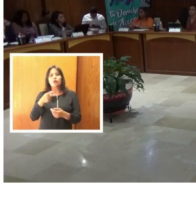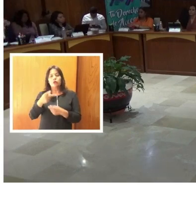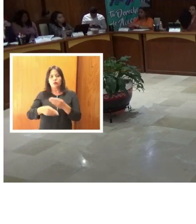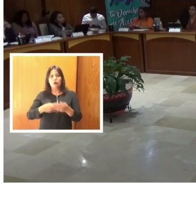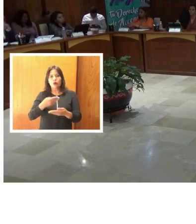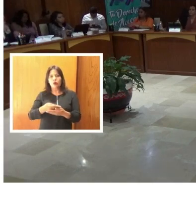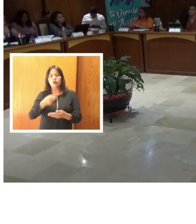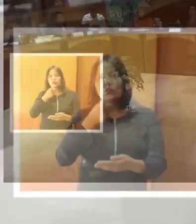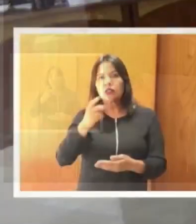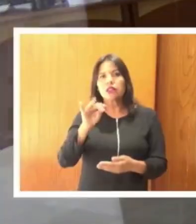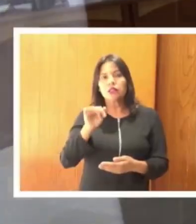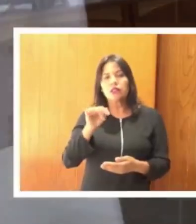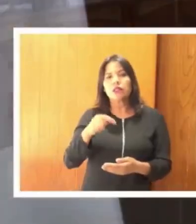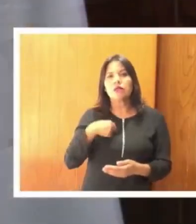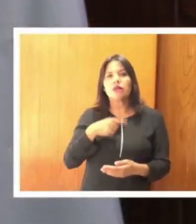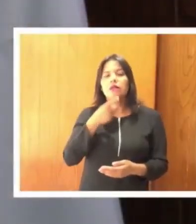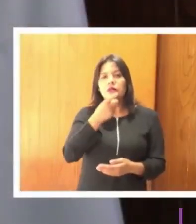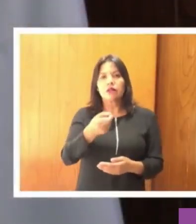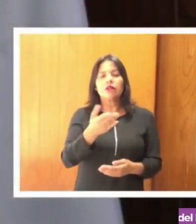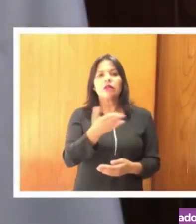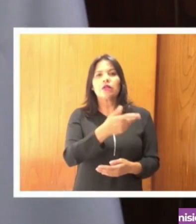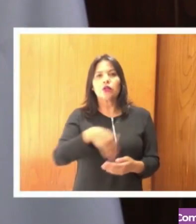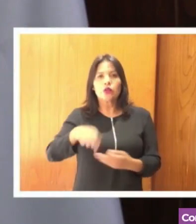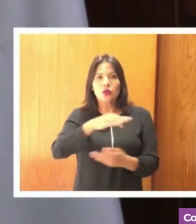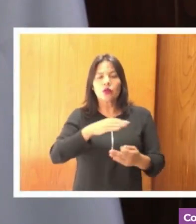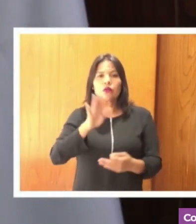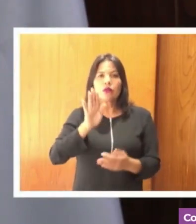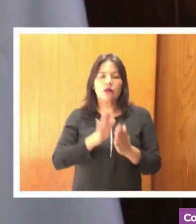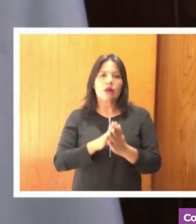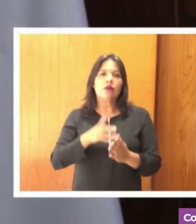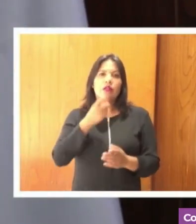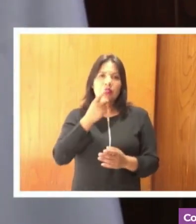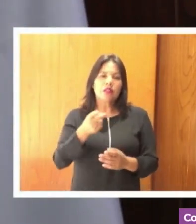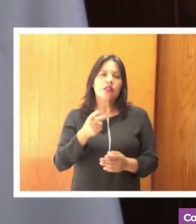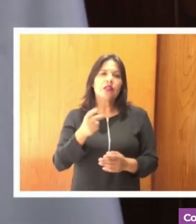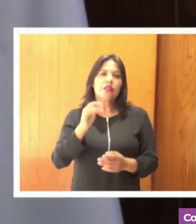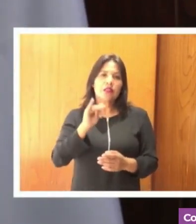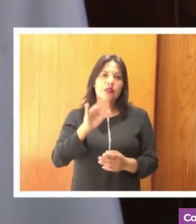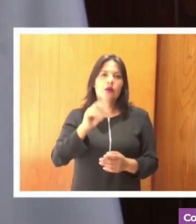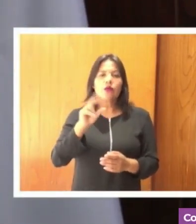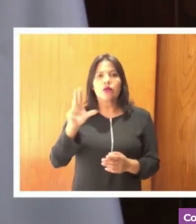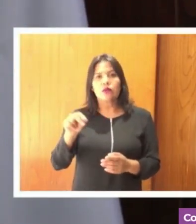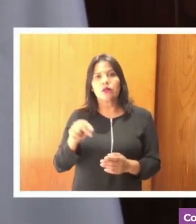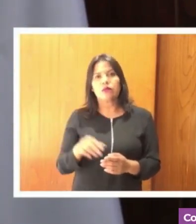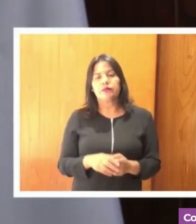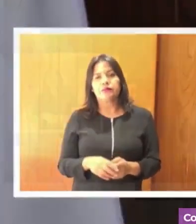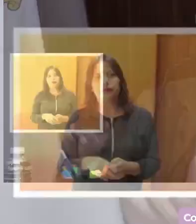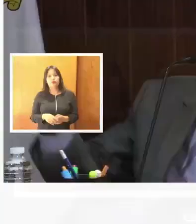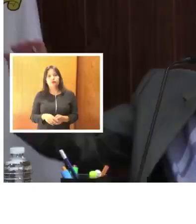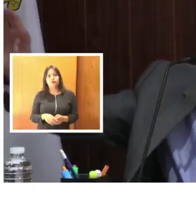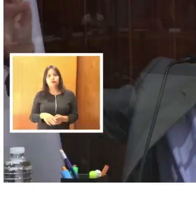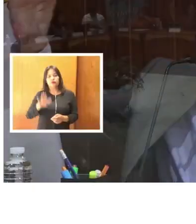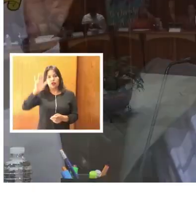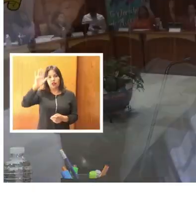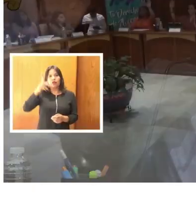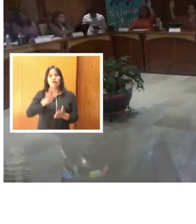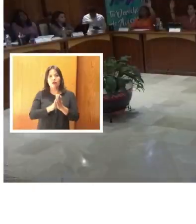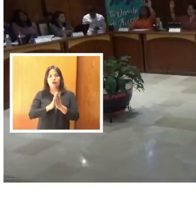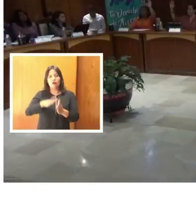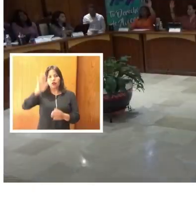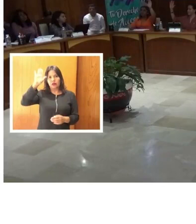técnico, le pido a mis colegas podamos omitir su lectura y la aprobemos en sus términos levantando la mano.